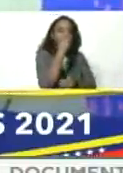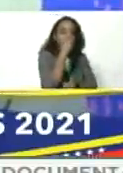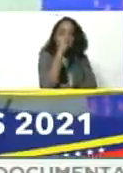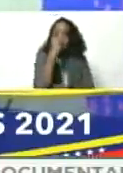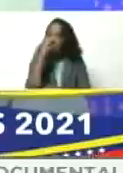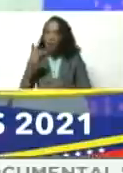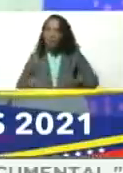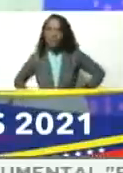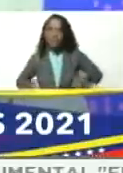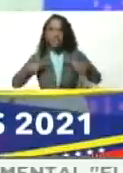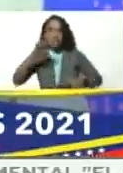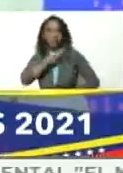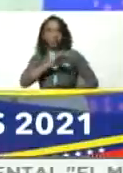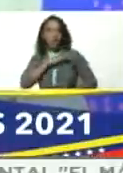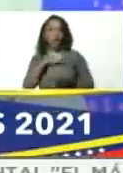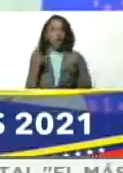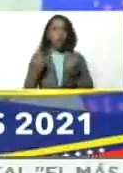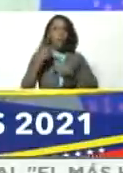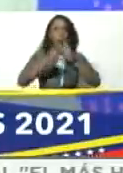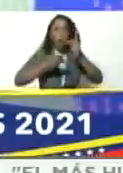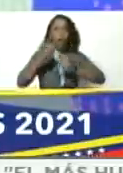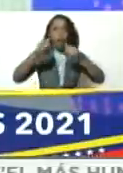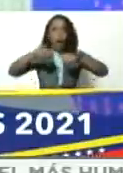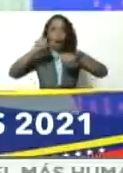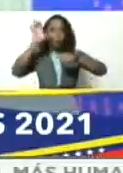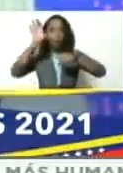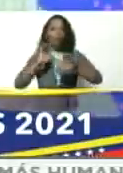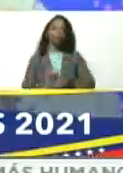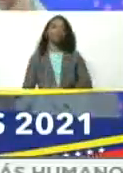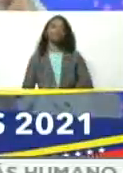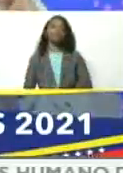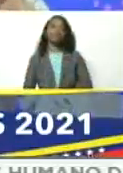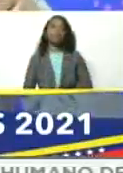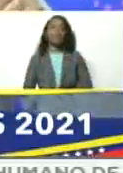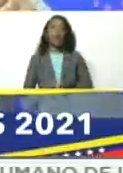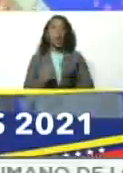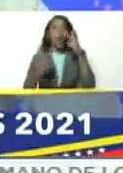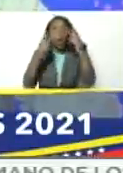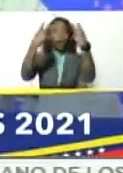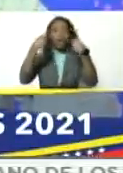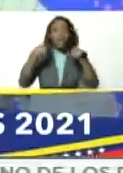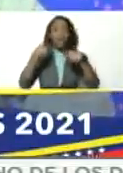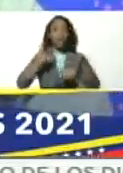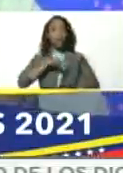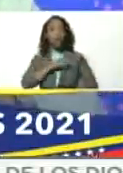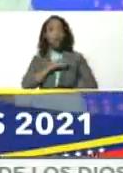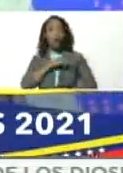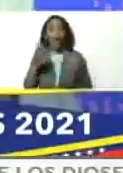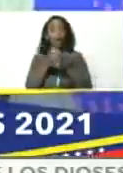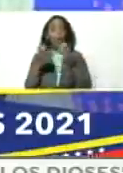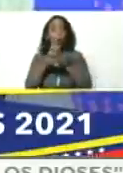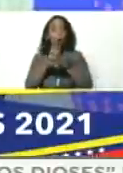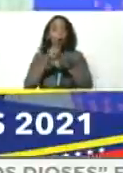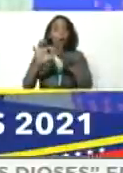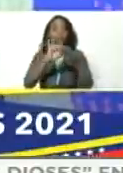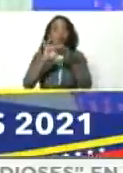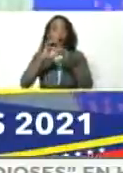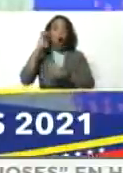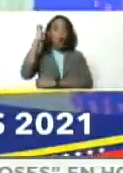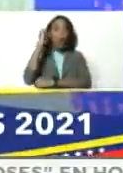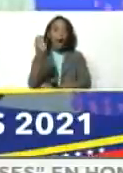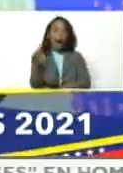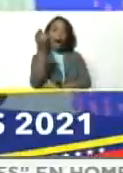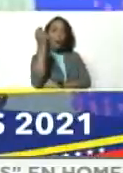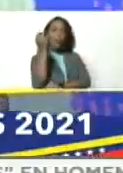vida social, económica, política del país. Lo que vimos nosotros en la delegación de la Unión Europea jamás